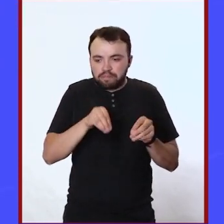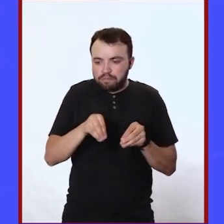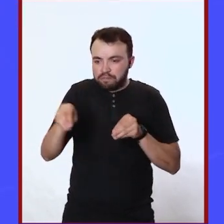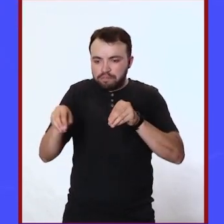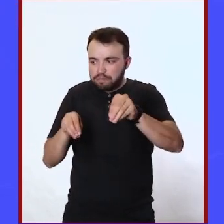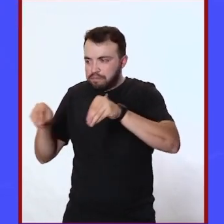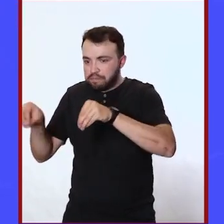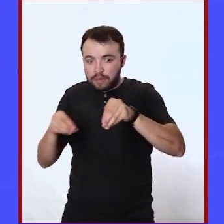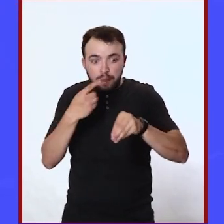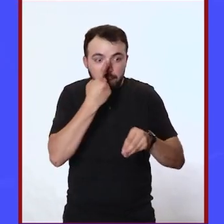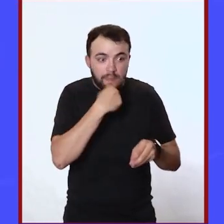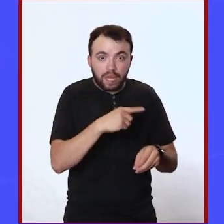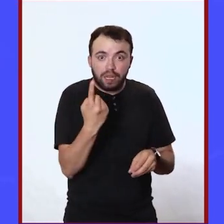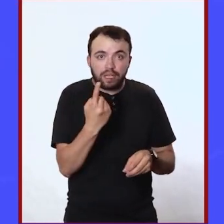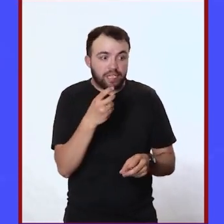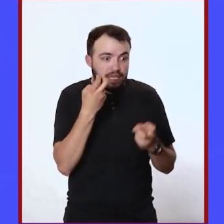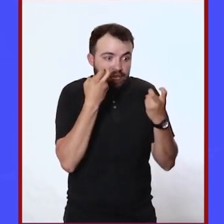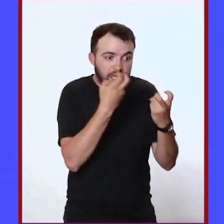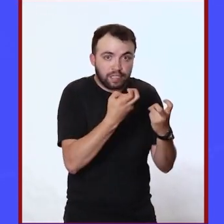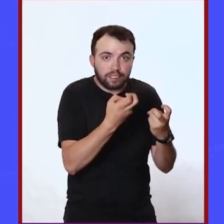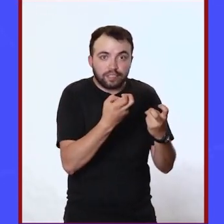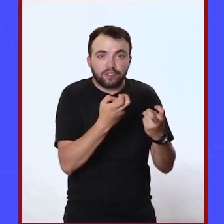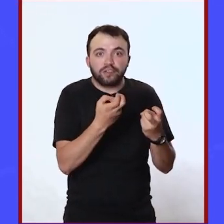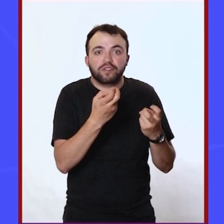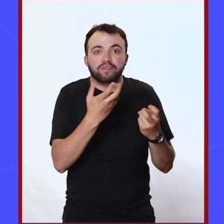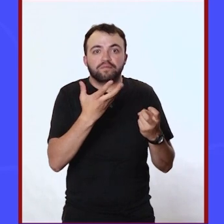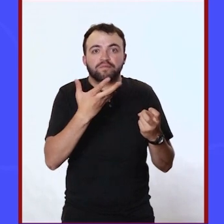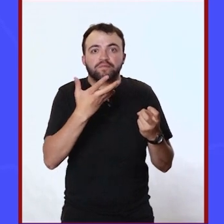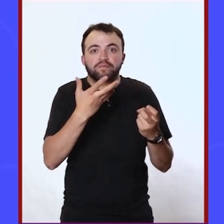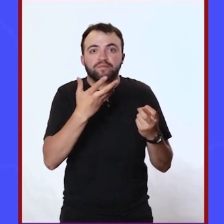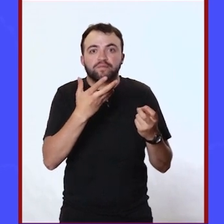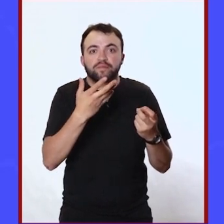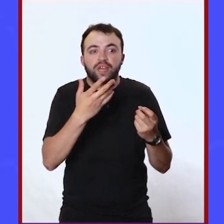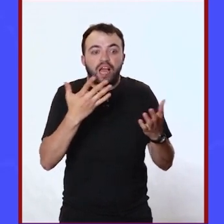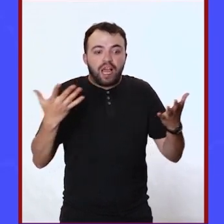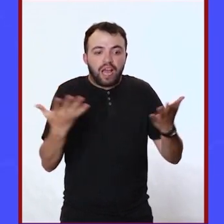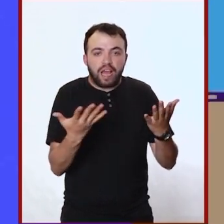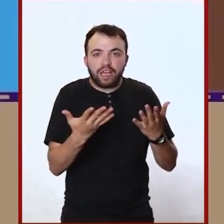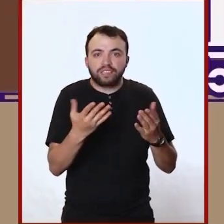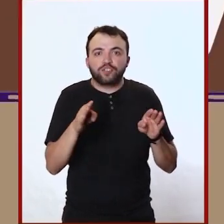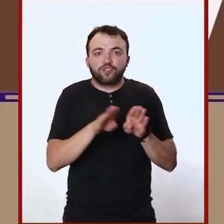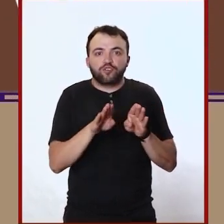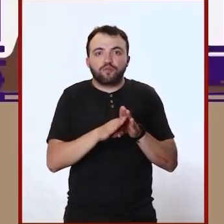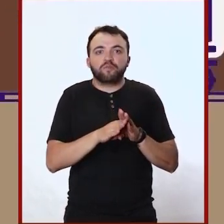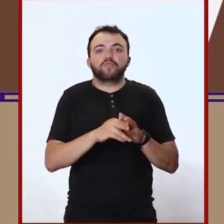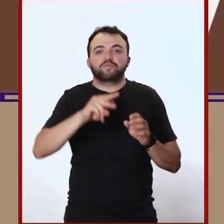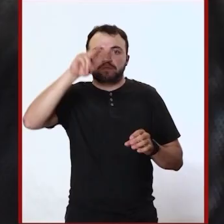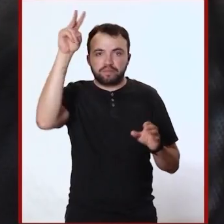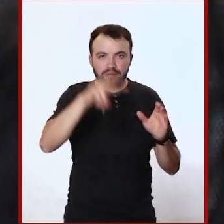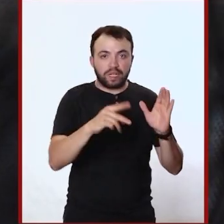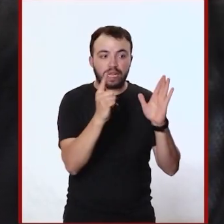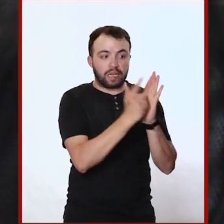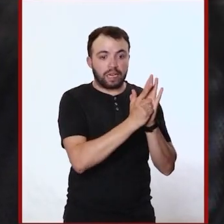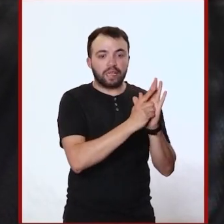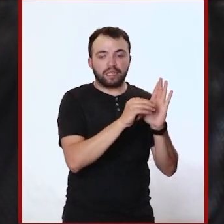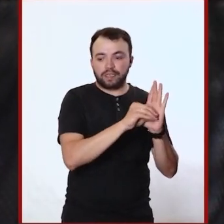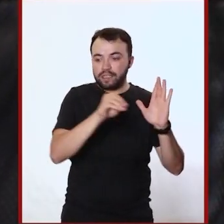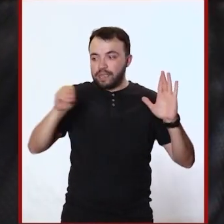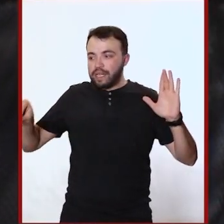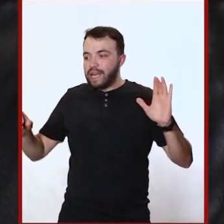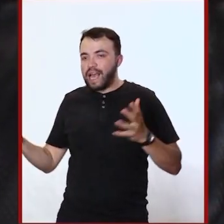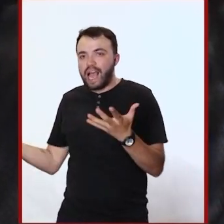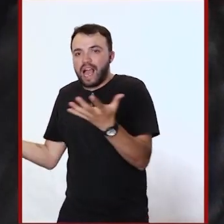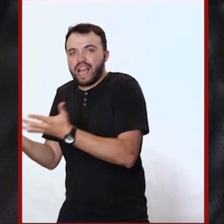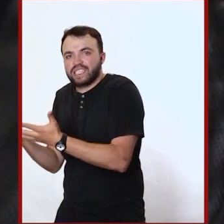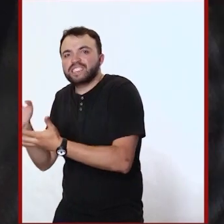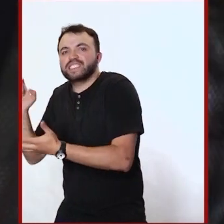la realidad. Existen diferentes normas para prevenir la discriminación en los campos, en los espacios laborales. Entonces, yo creo que en primer lugar